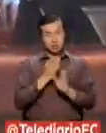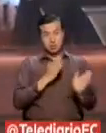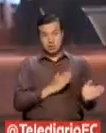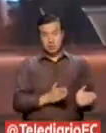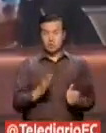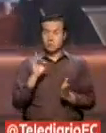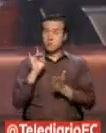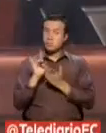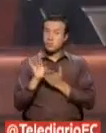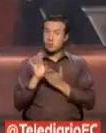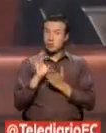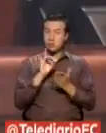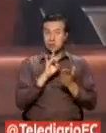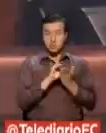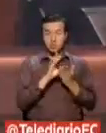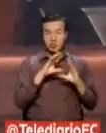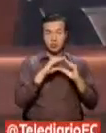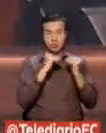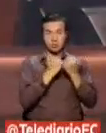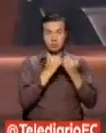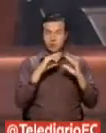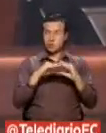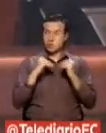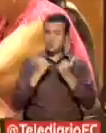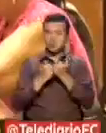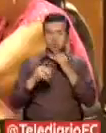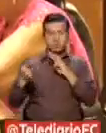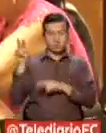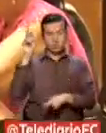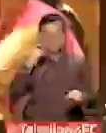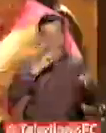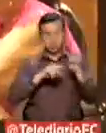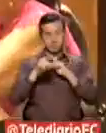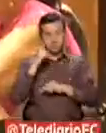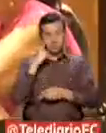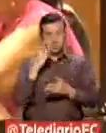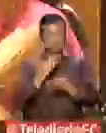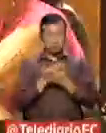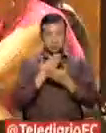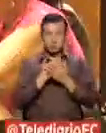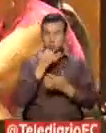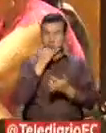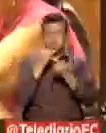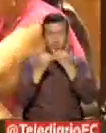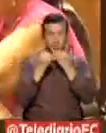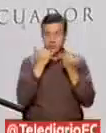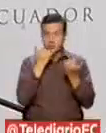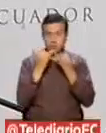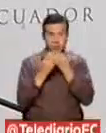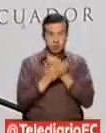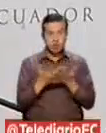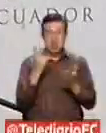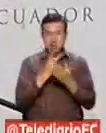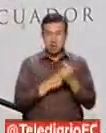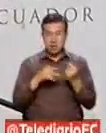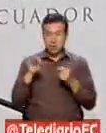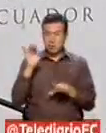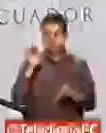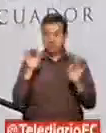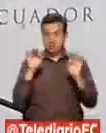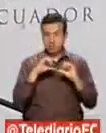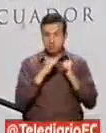una destitución desde las comisiones que analizaron las presuntas irregularidades en la actuación de ambas